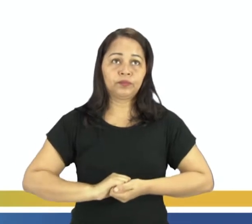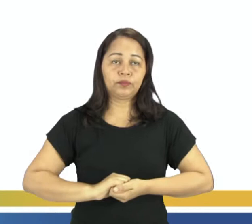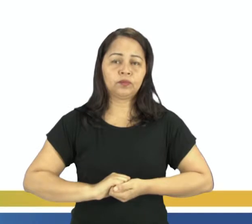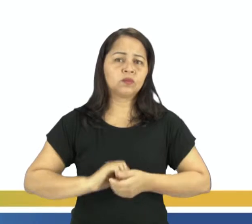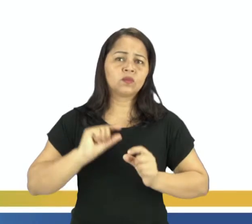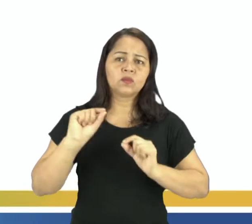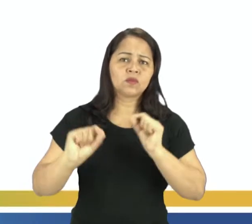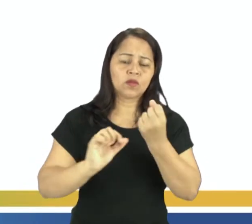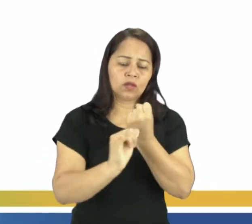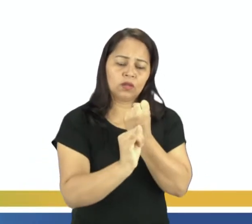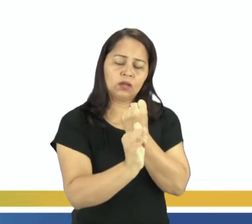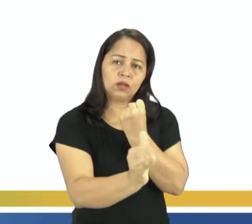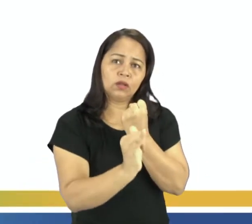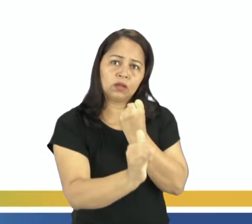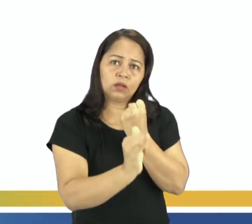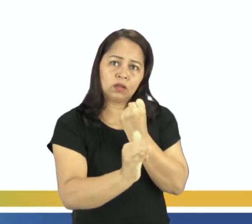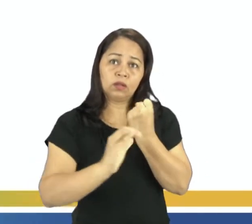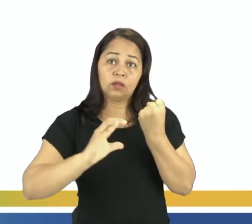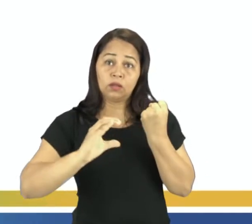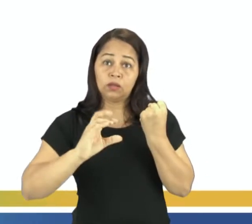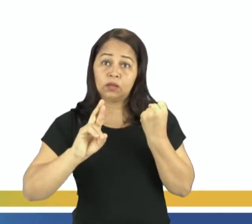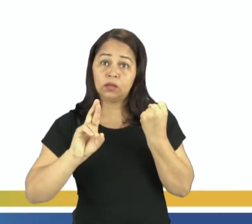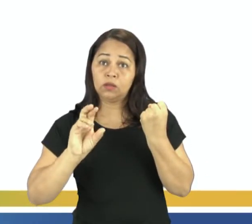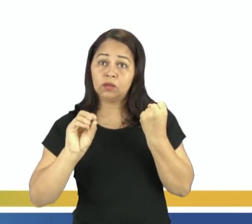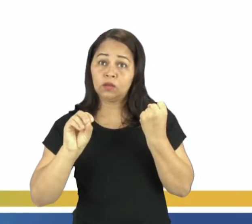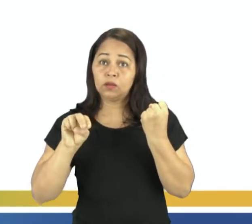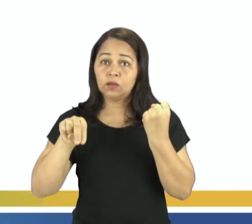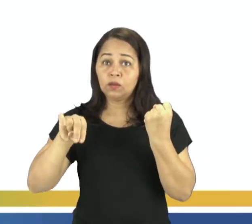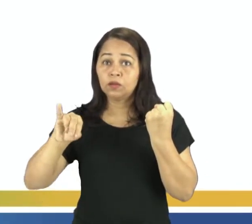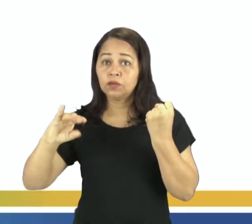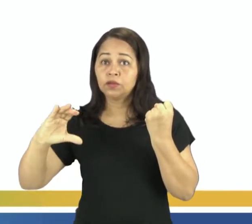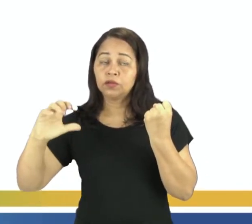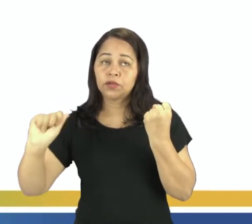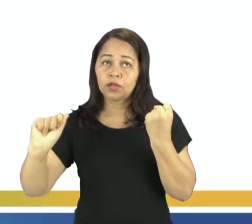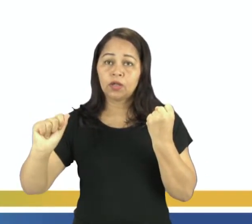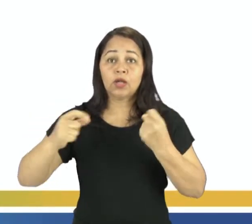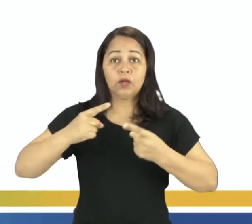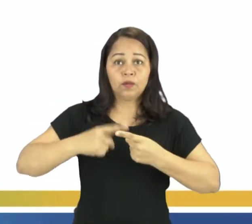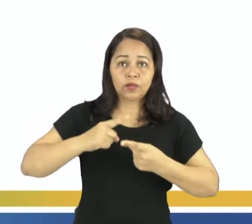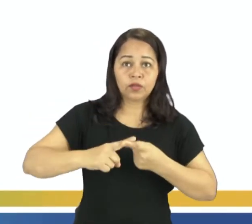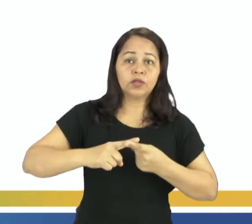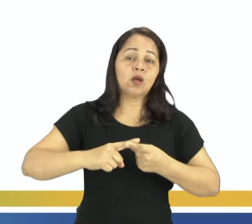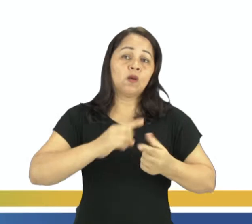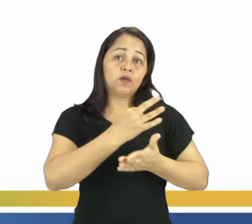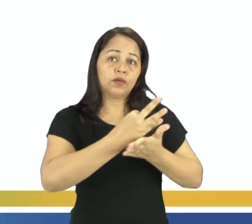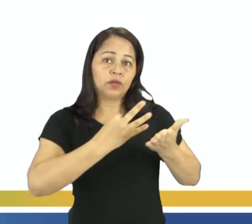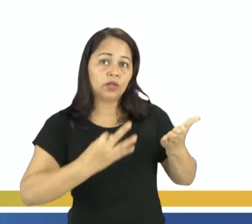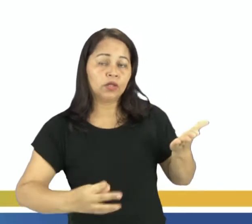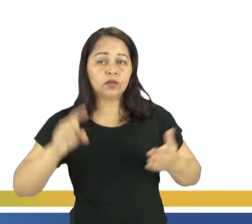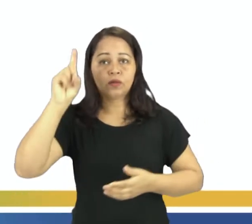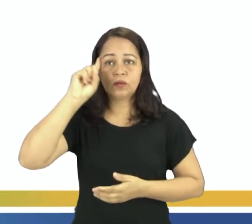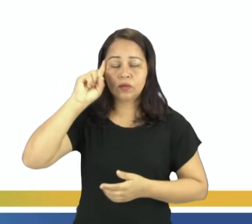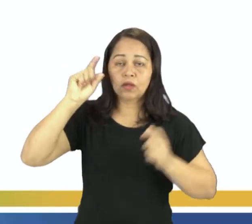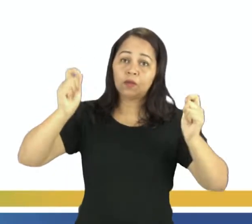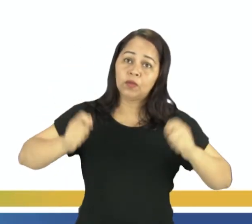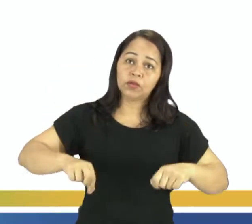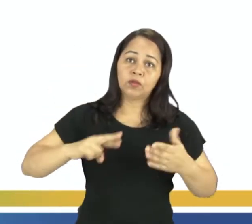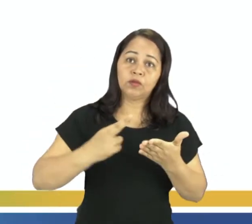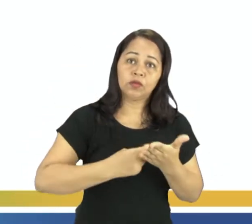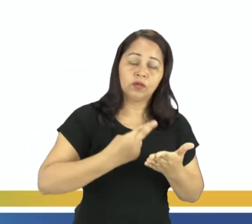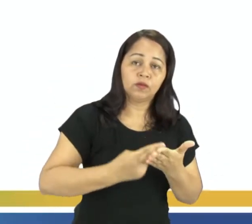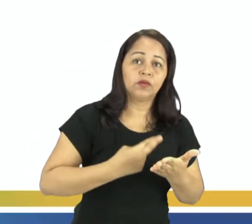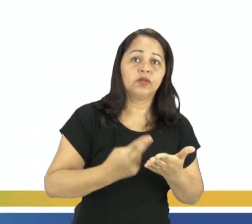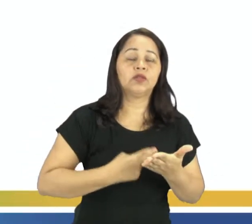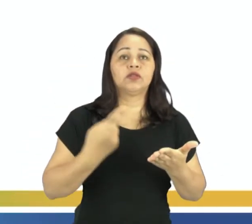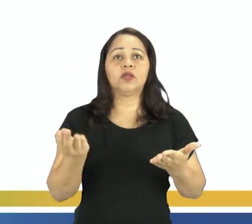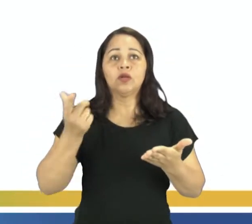la crónica es ampliamente utilizada en textos cotidianos publicados por revistas, periódicos,